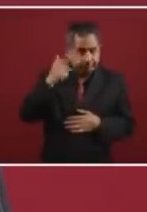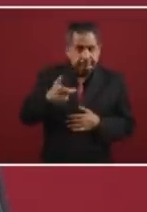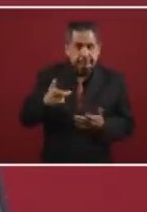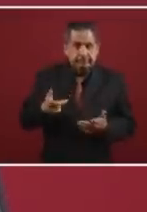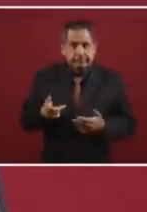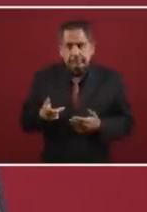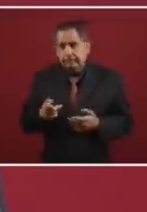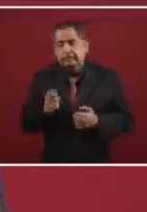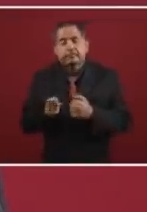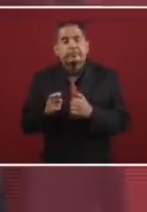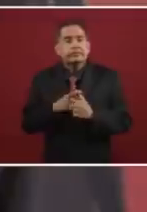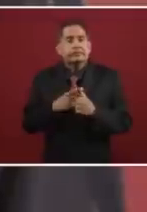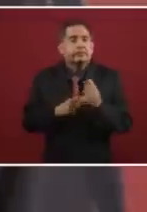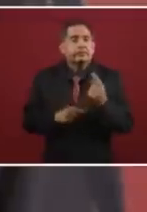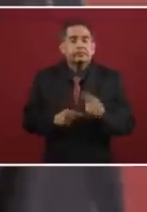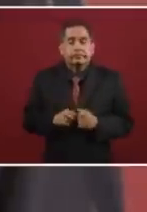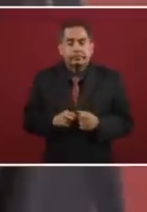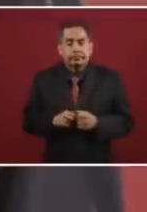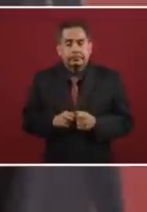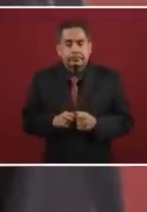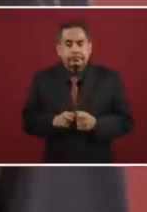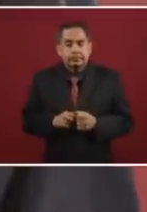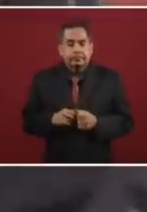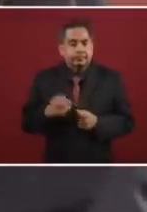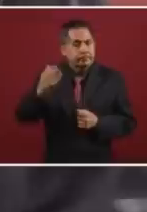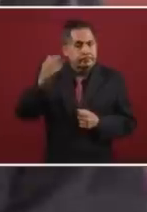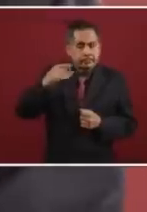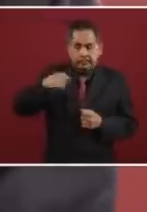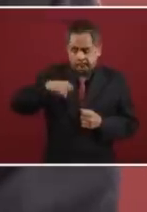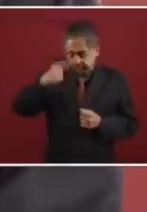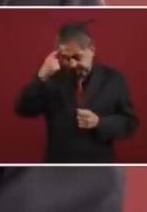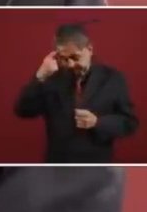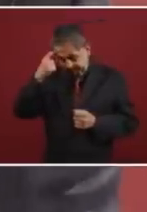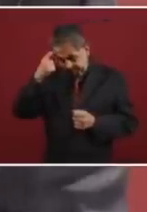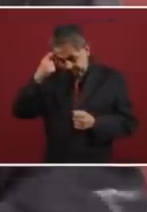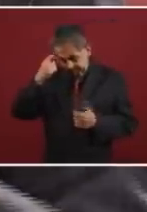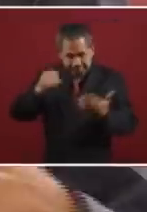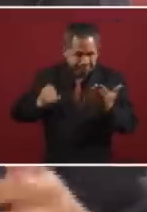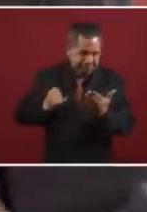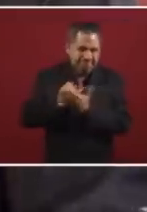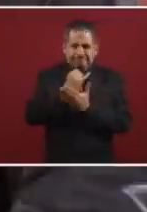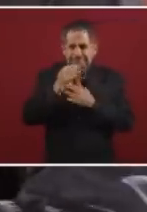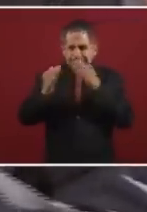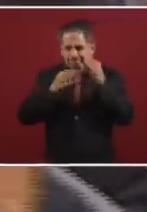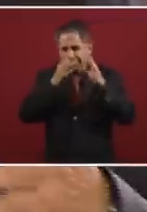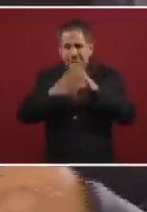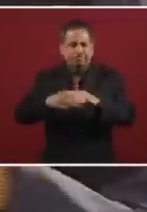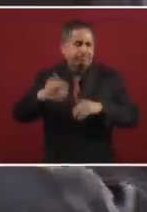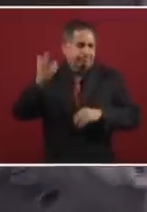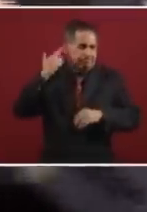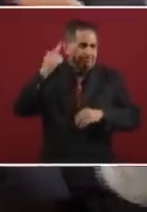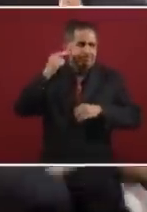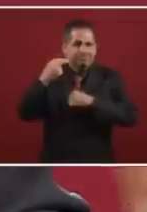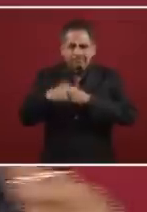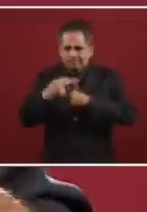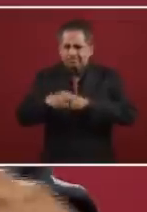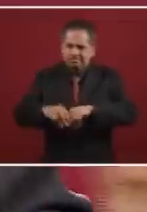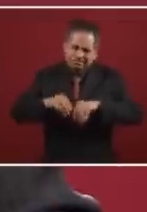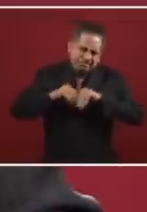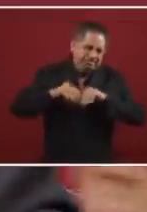primero se decidió hacer una campaña en radio en televisión